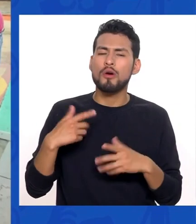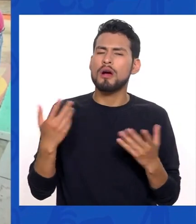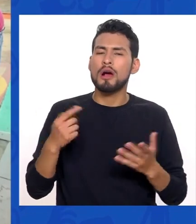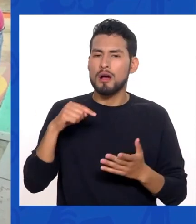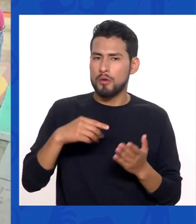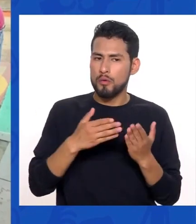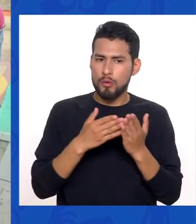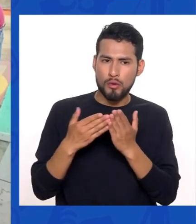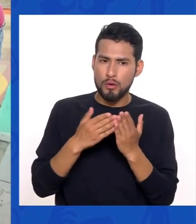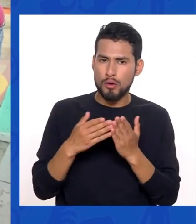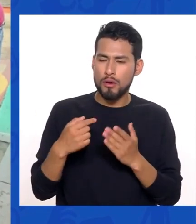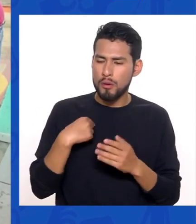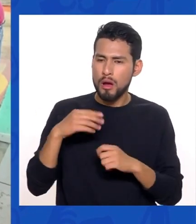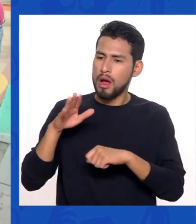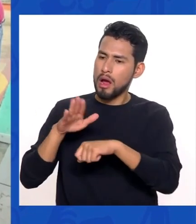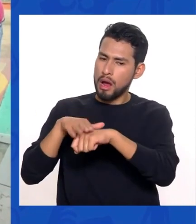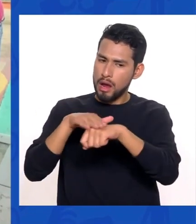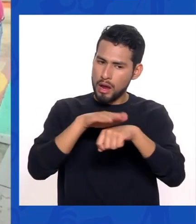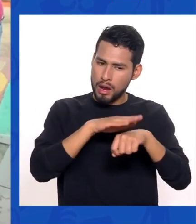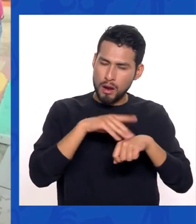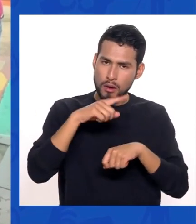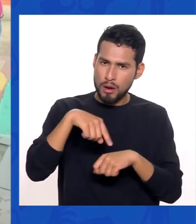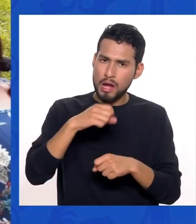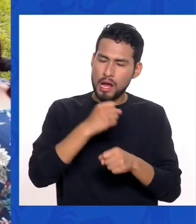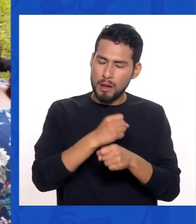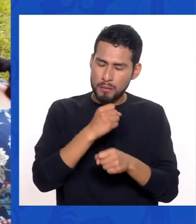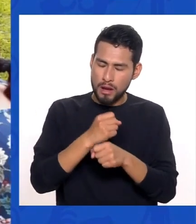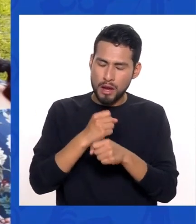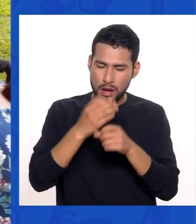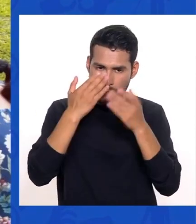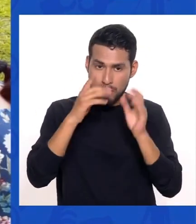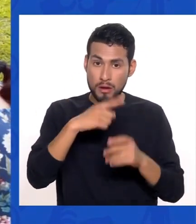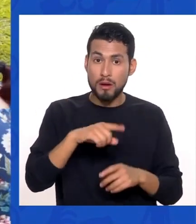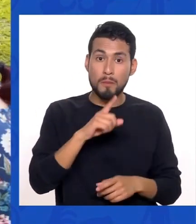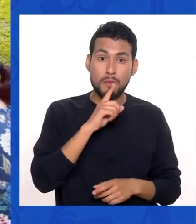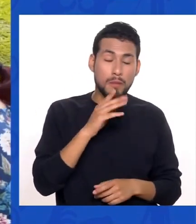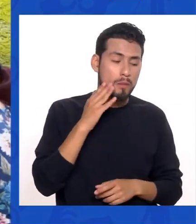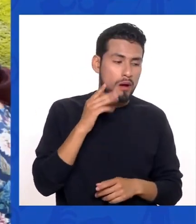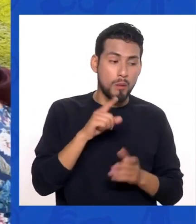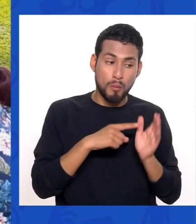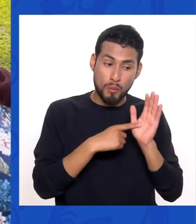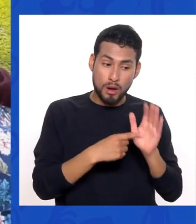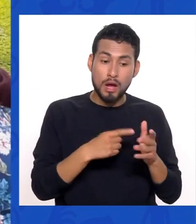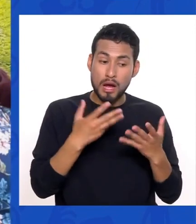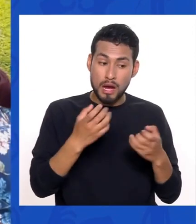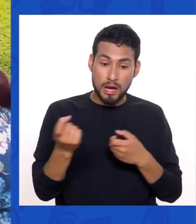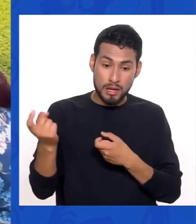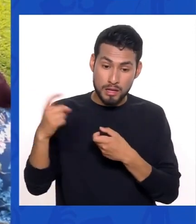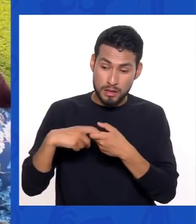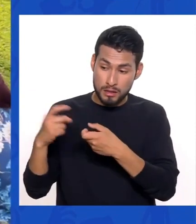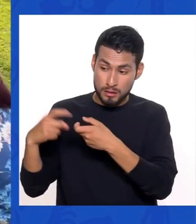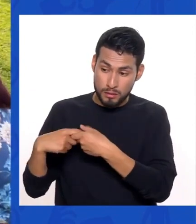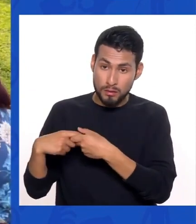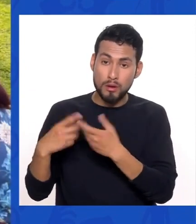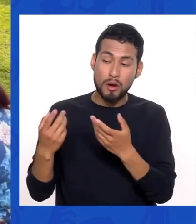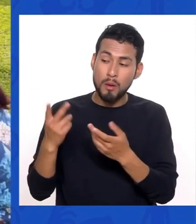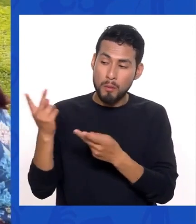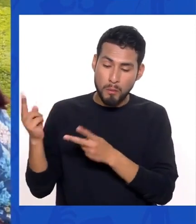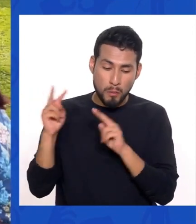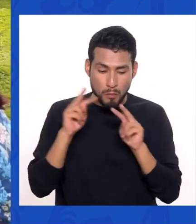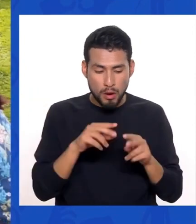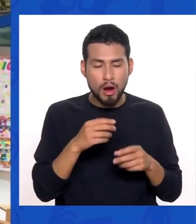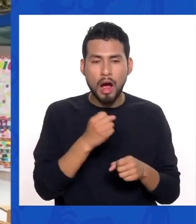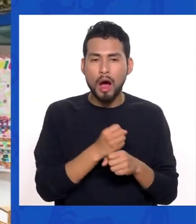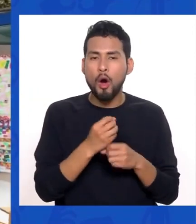haciendo un tema de sensibilización a nuestro trabajo. Y a los padres les mostramos, a los que quieren ingresar a la escuela, cómo se trabaja